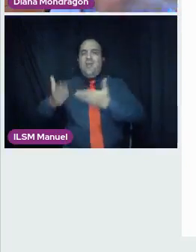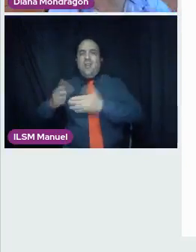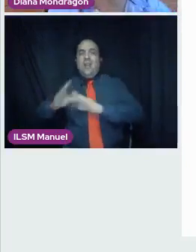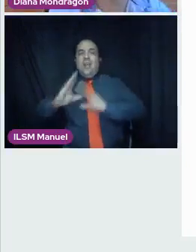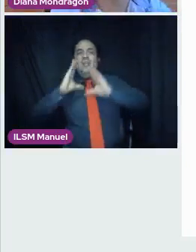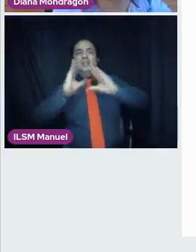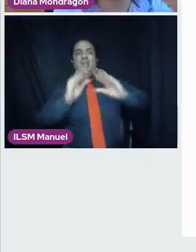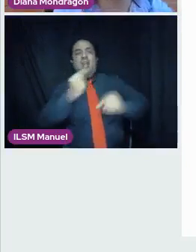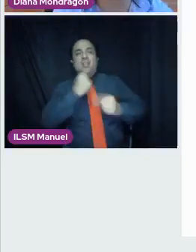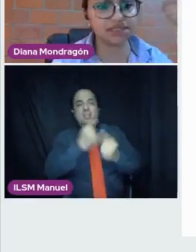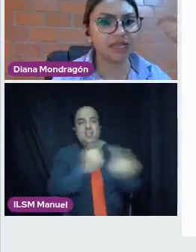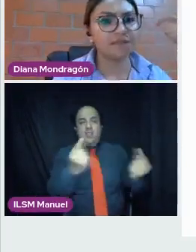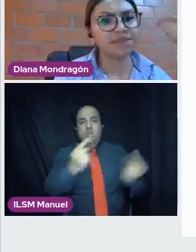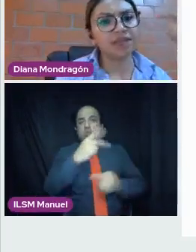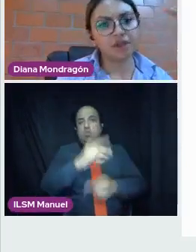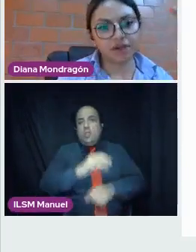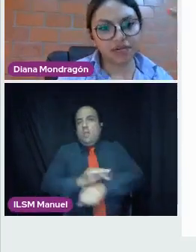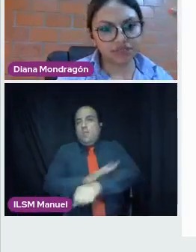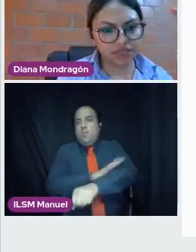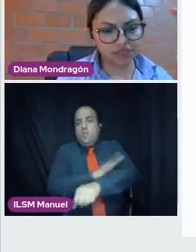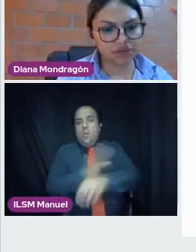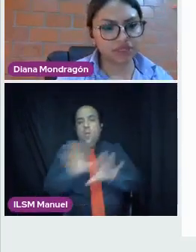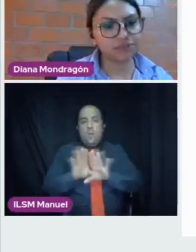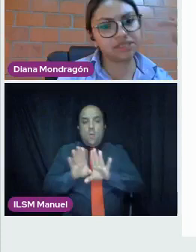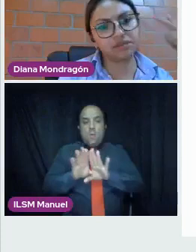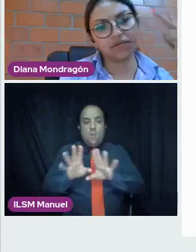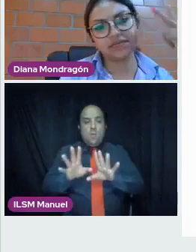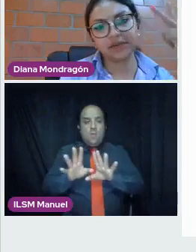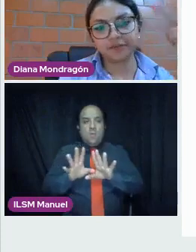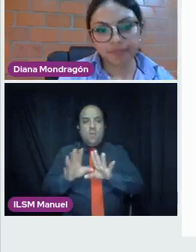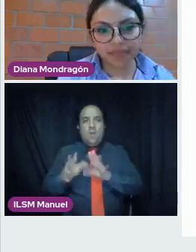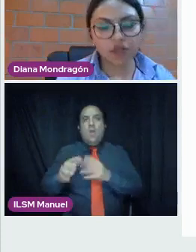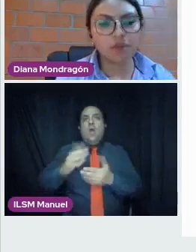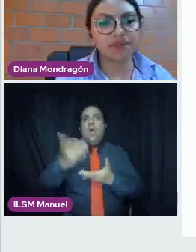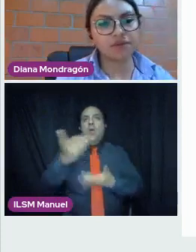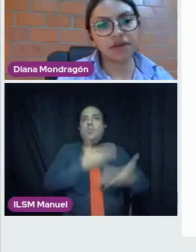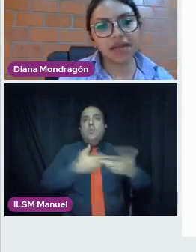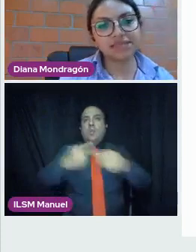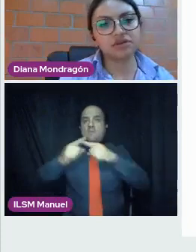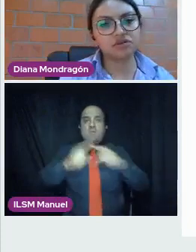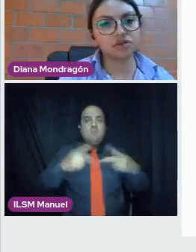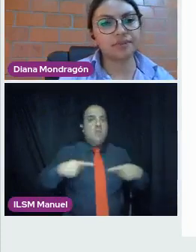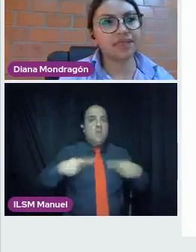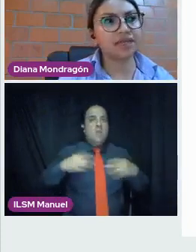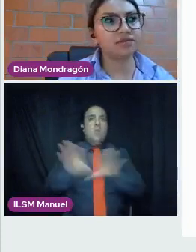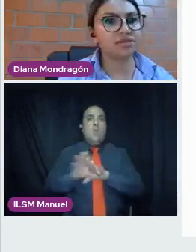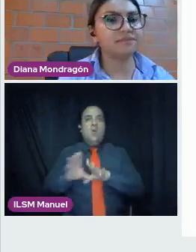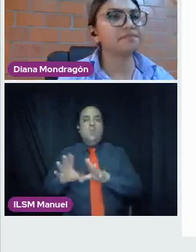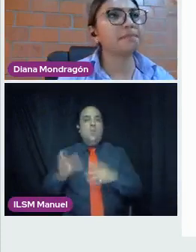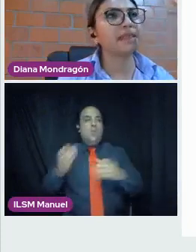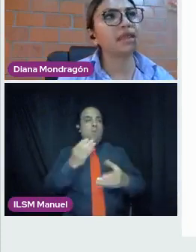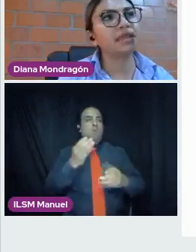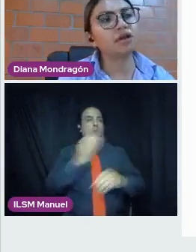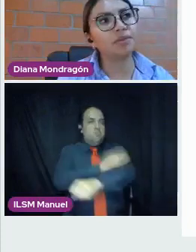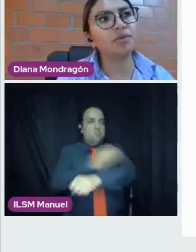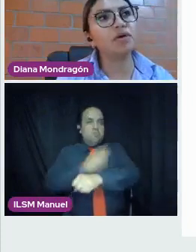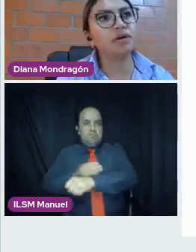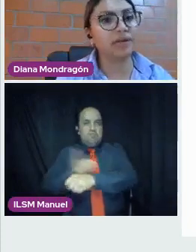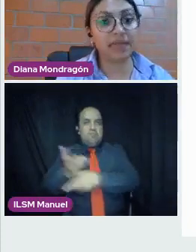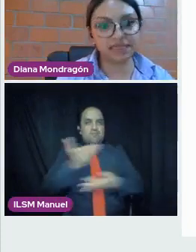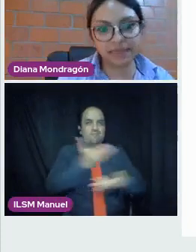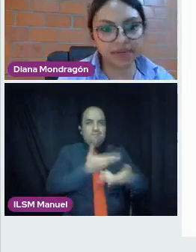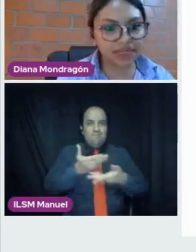los chicos acerca de sus emociones, de cómo relacionarse con otras personas, de cómo vincularse con sus compañeros de